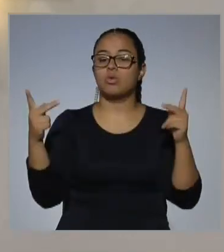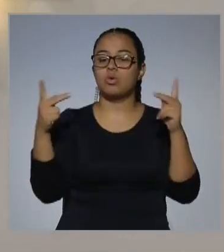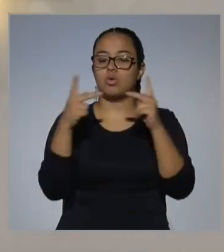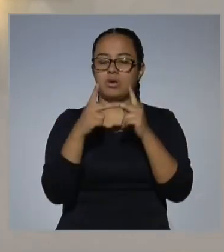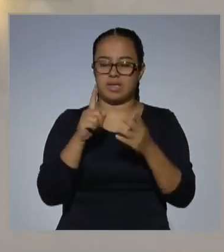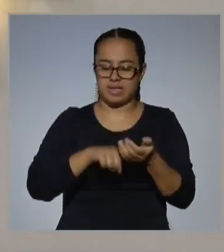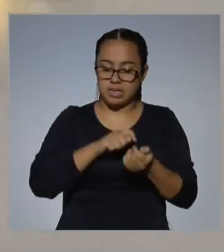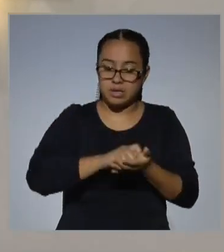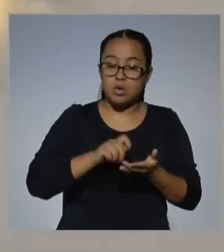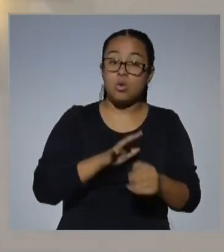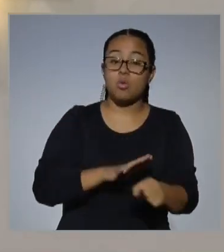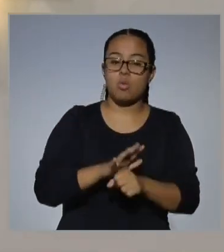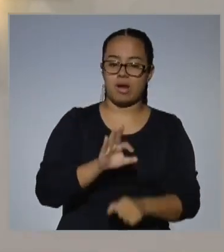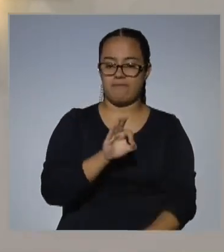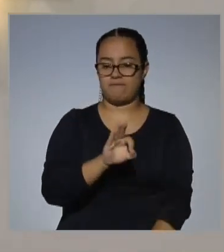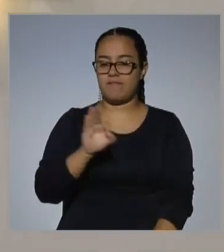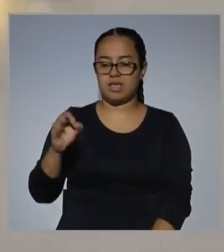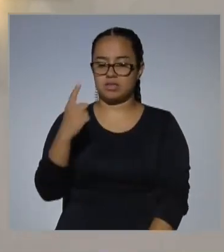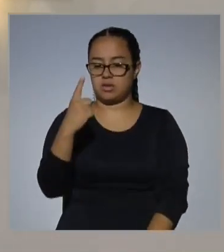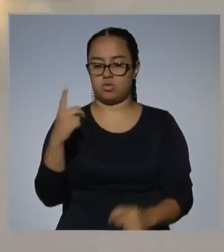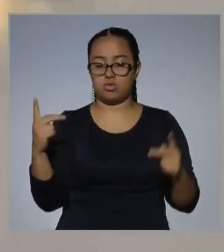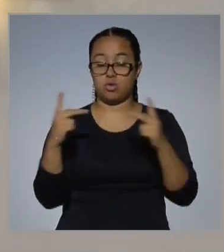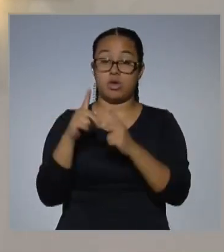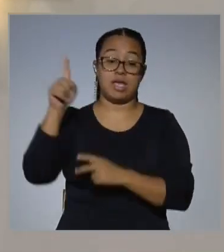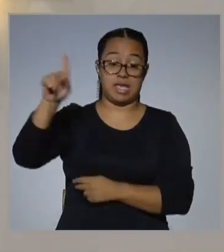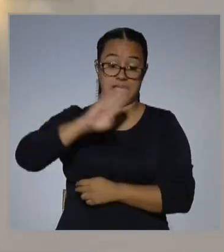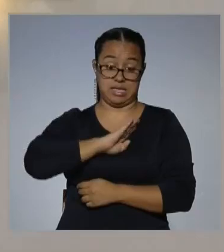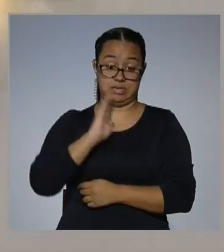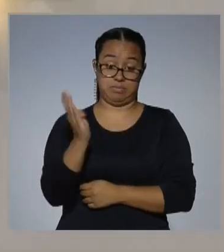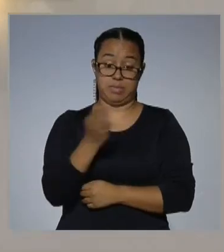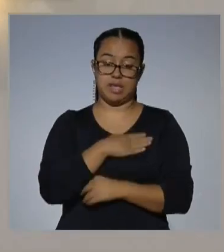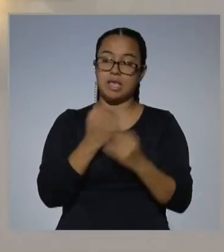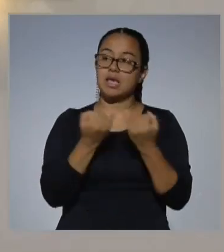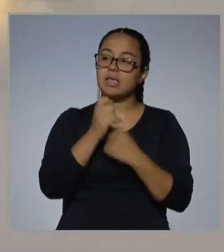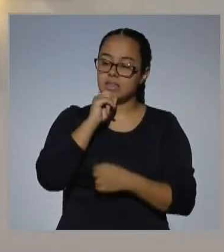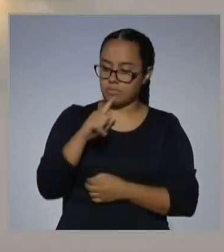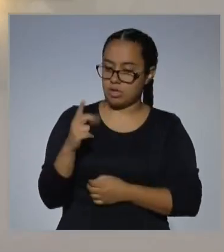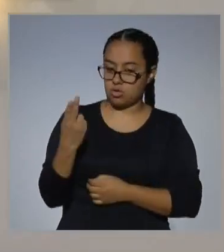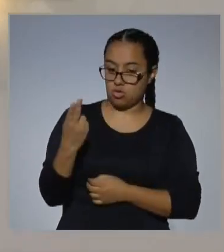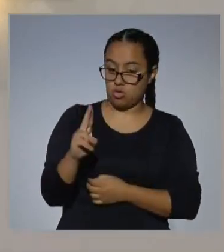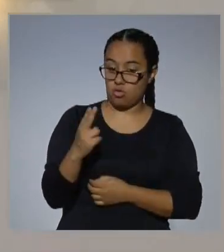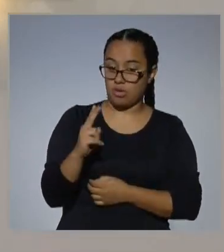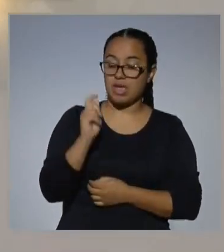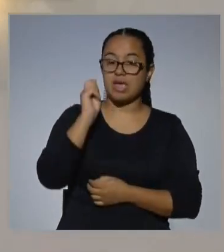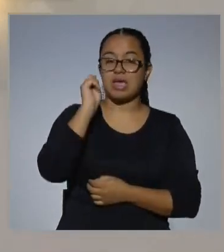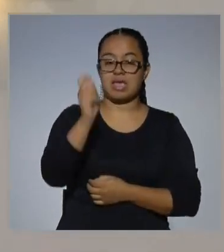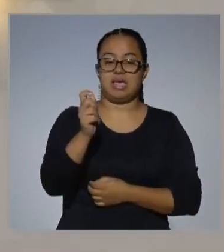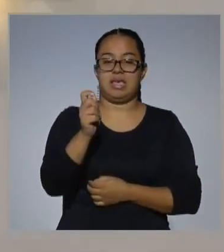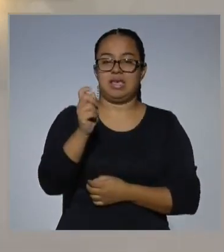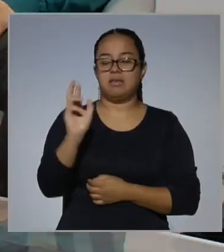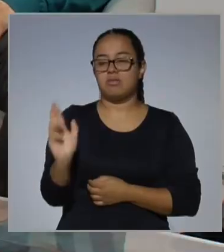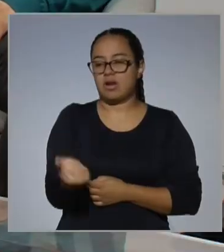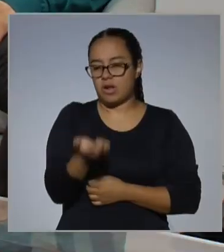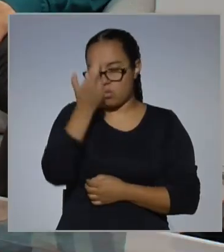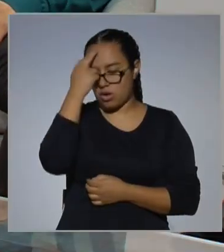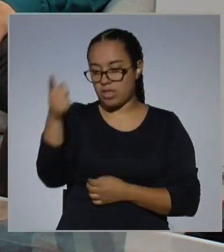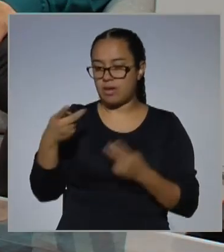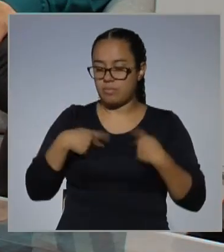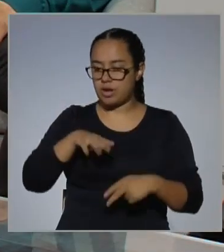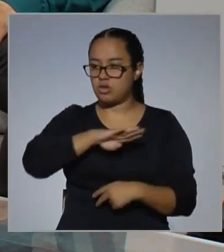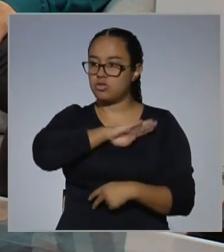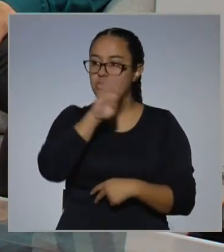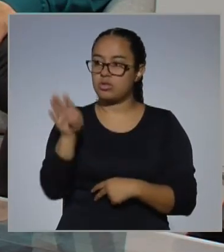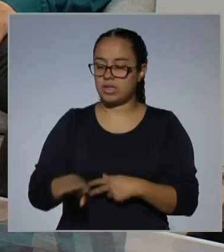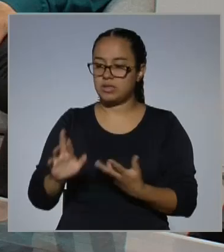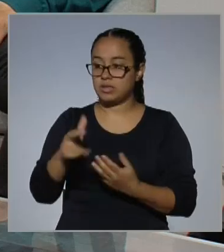se ha escrito, es en las fechas. En España también en noviembre era cuando se celebraba a sus difuntos. Aquí en